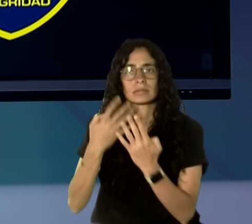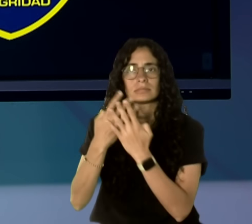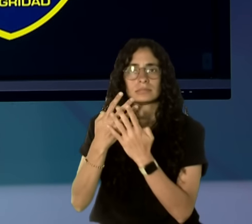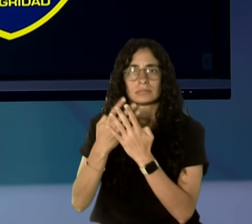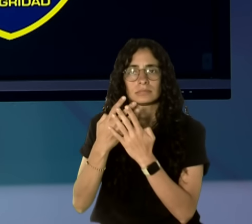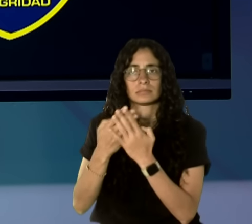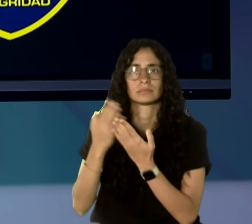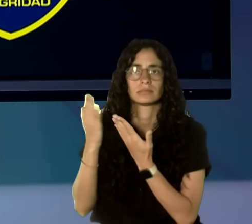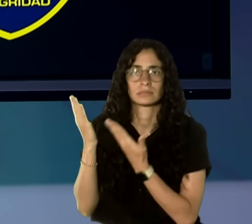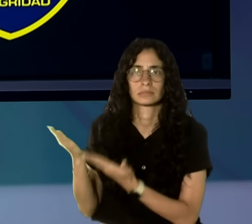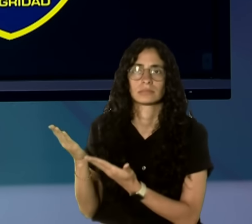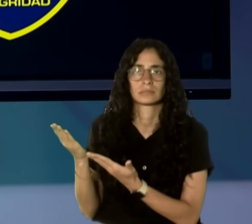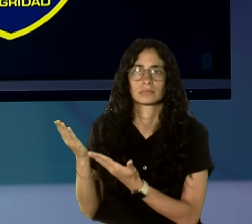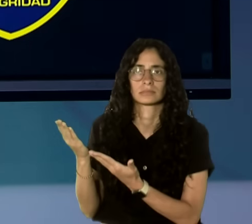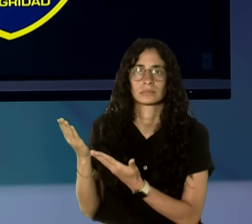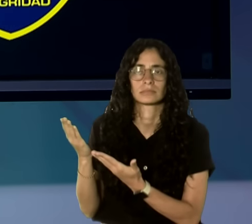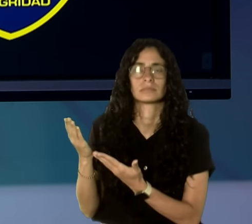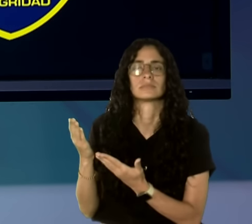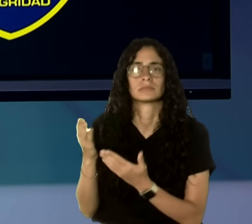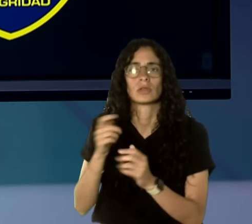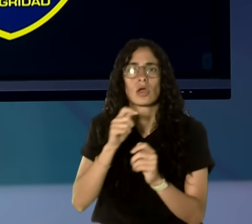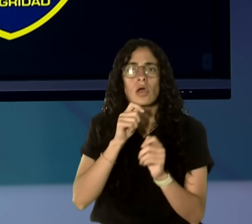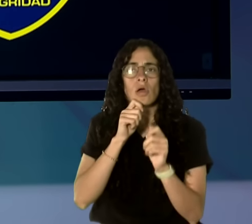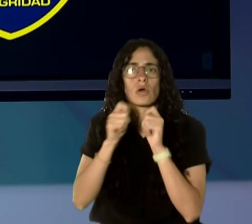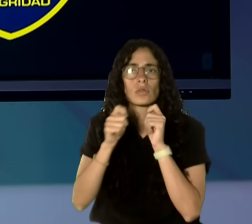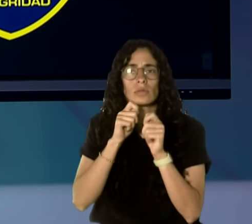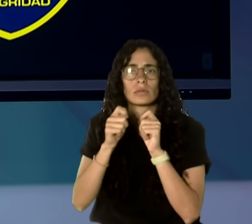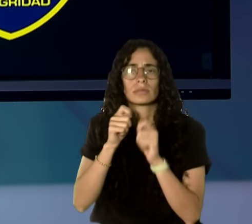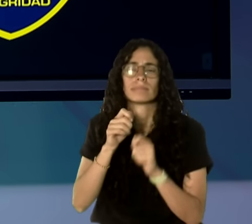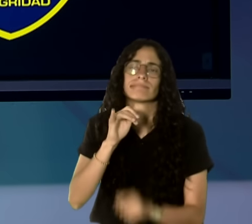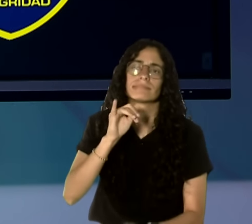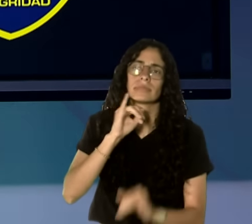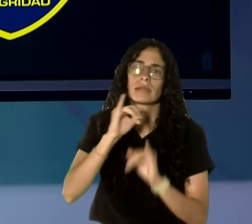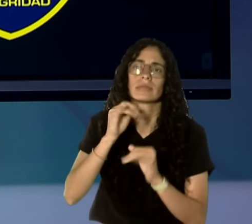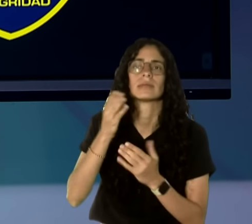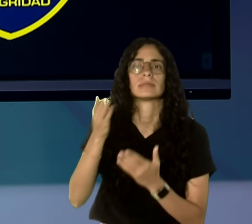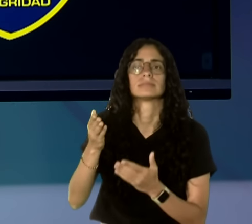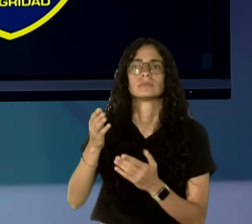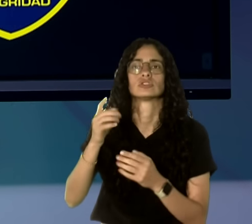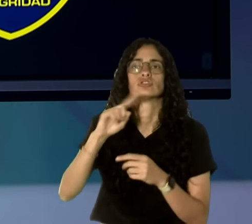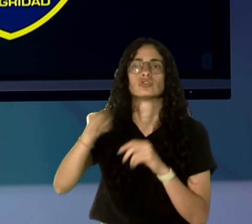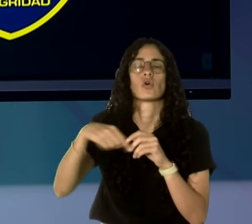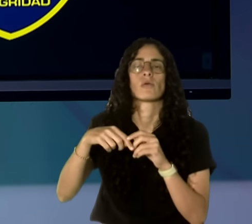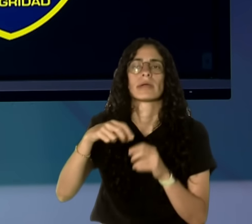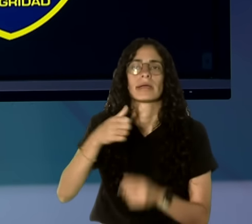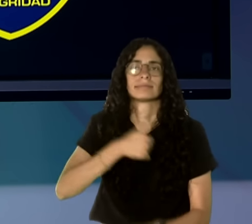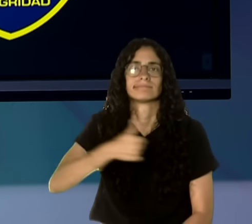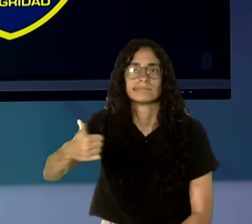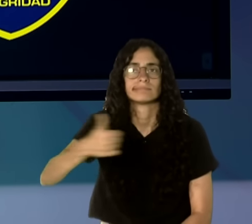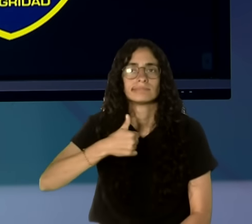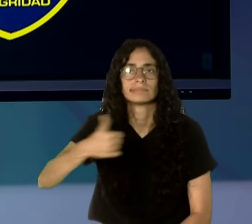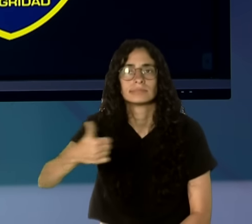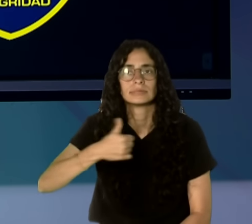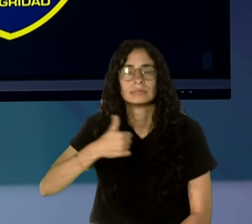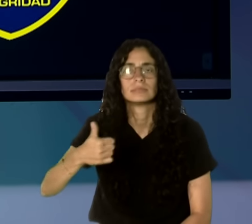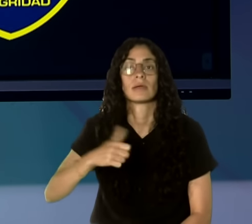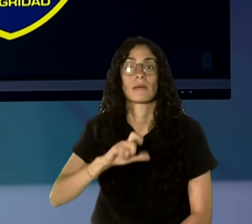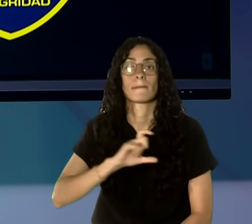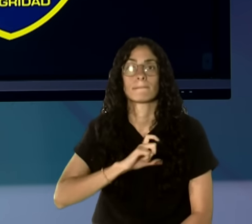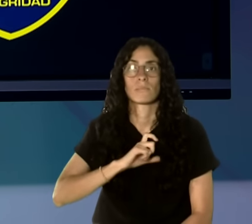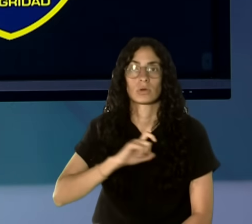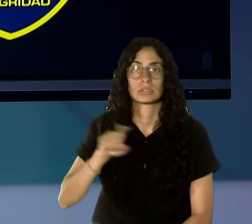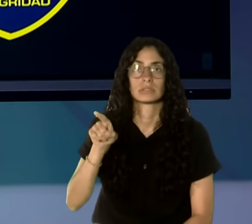nuestro compañero David Reyes eh conversó con el director auxiliar de la división de tránsito aquí en Puerto Rico de la policía eh el